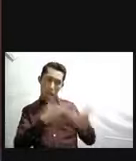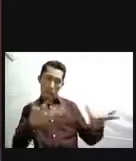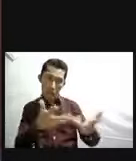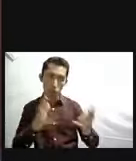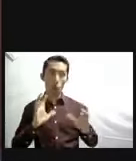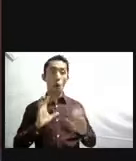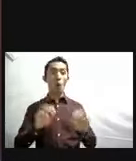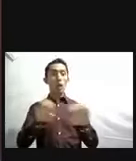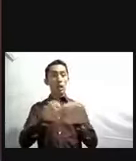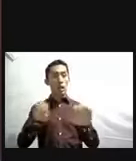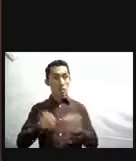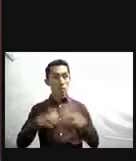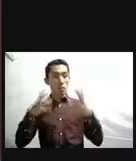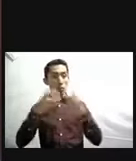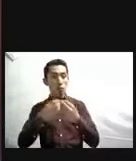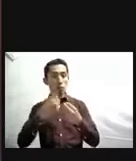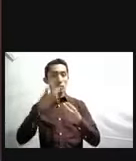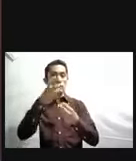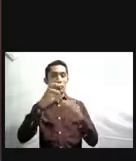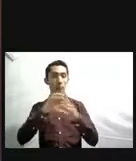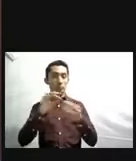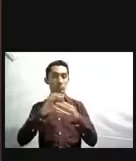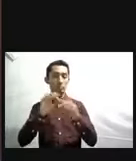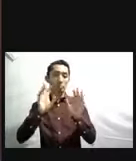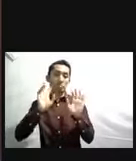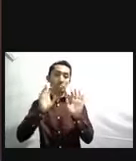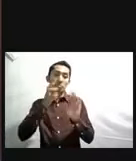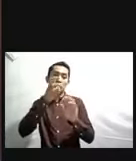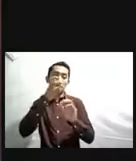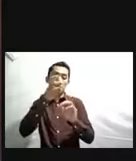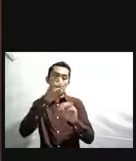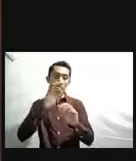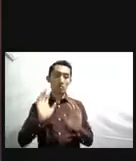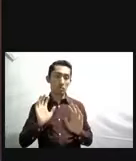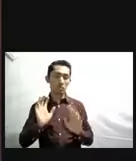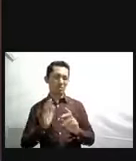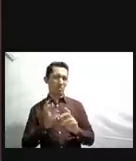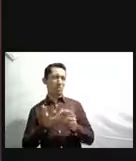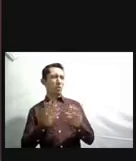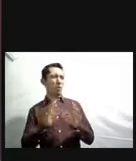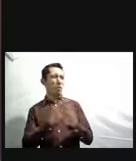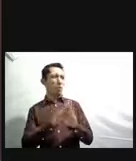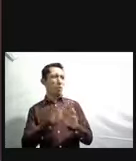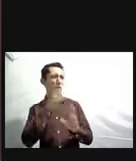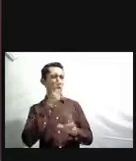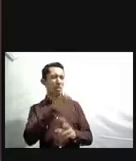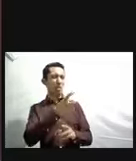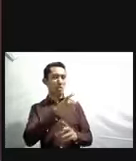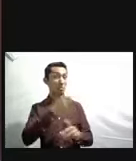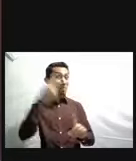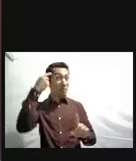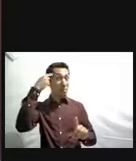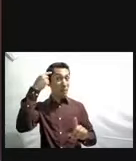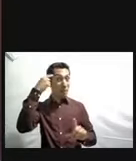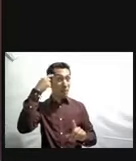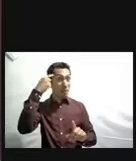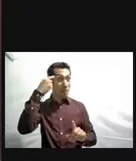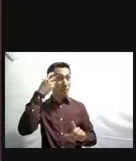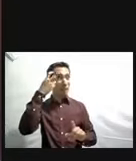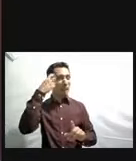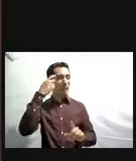hablaba de una cuestión meritocrática. Entonces, justo cuando estamos en esa posición tan